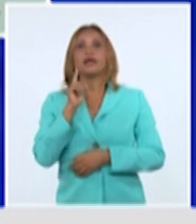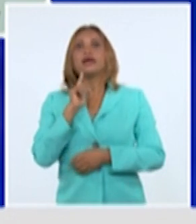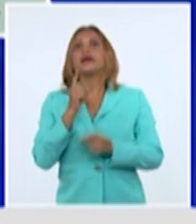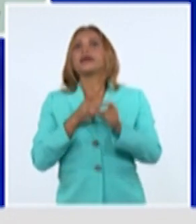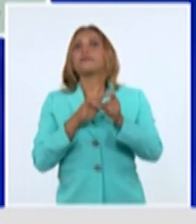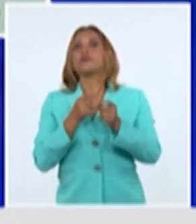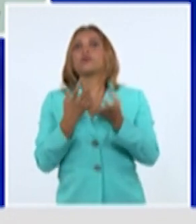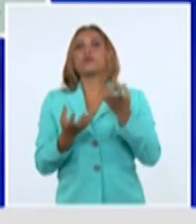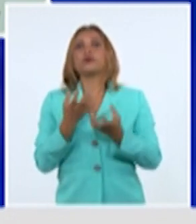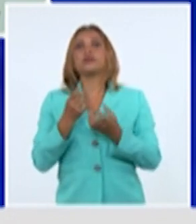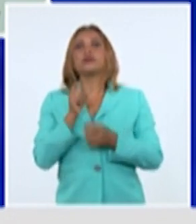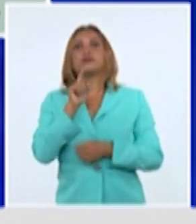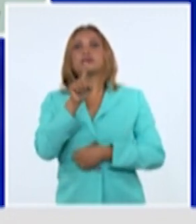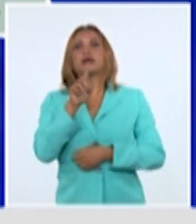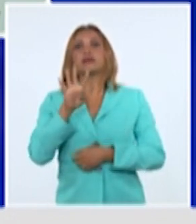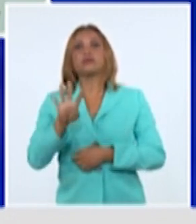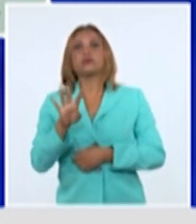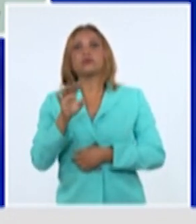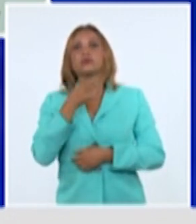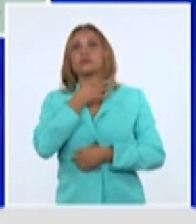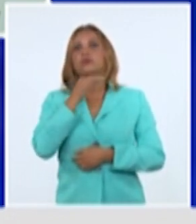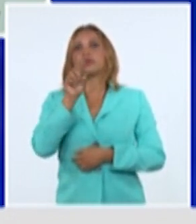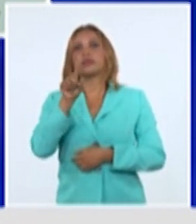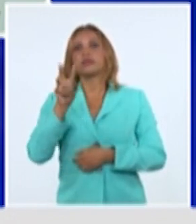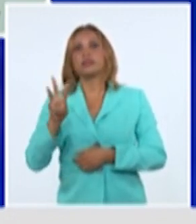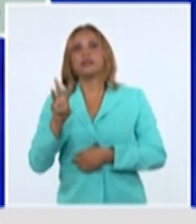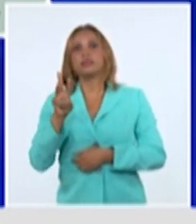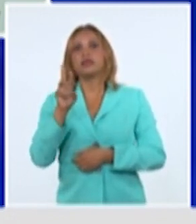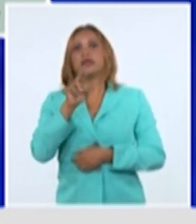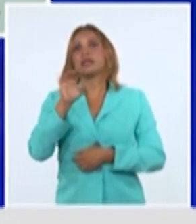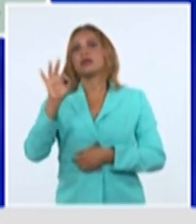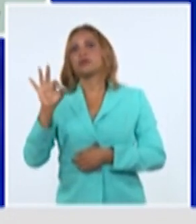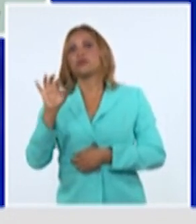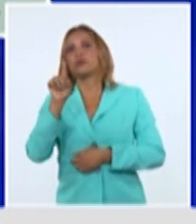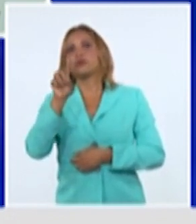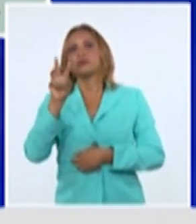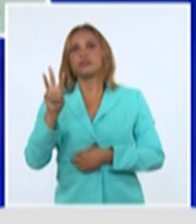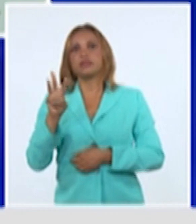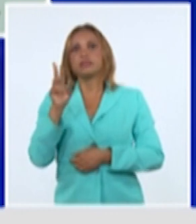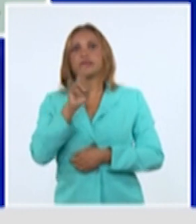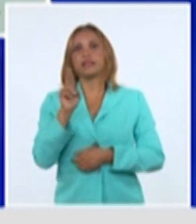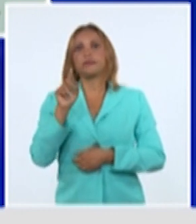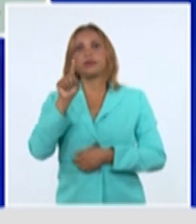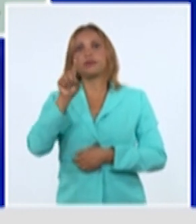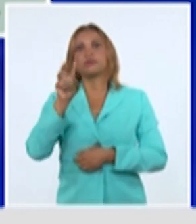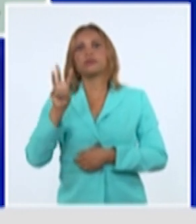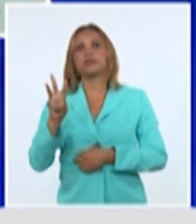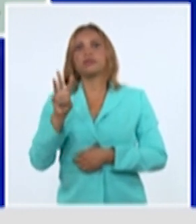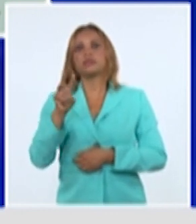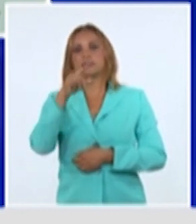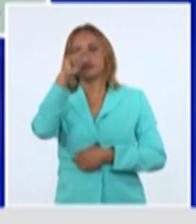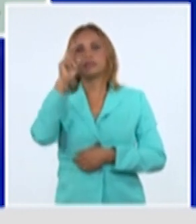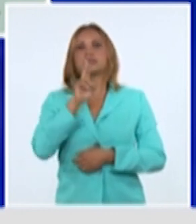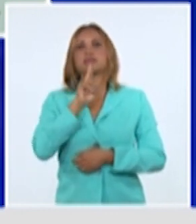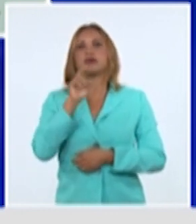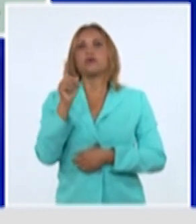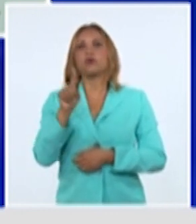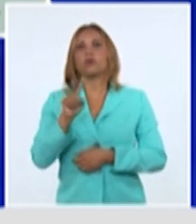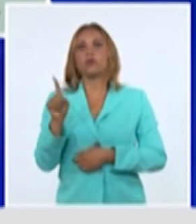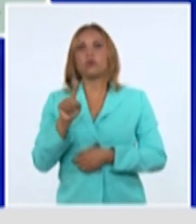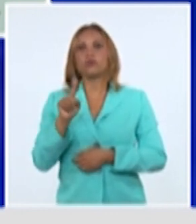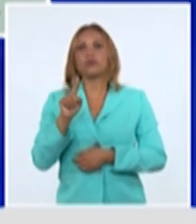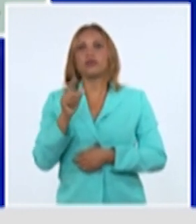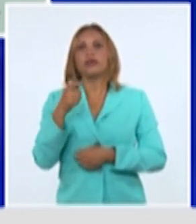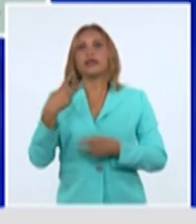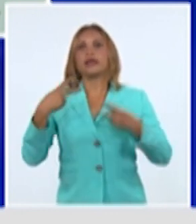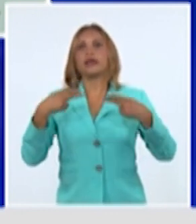14, Encrucijada 13, al igual que Ranchuelo y Remedios, Sagua la Grande 11, Caibarien 10, Manicaragua 9, al igual